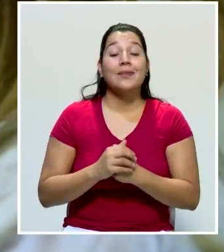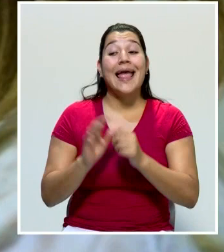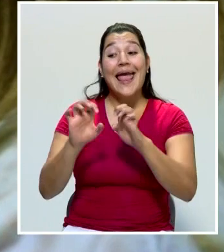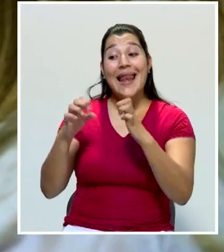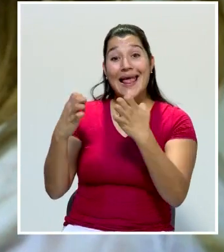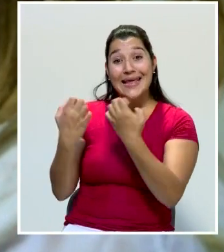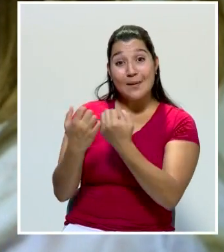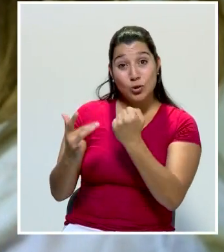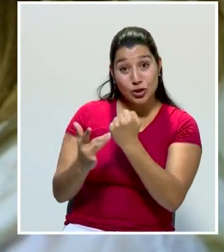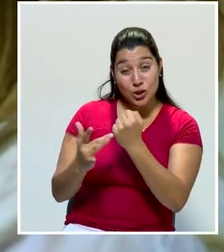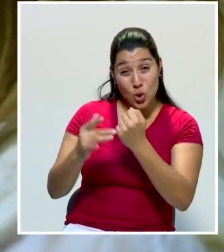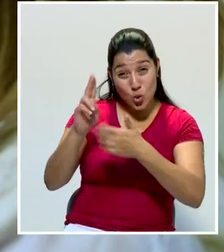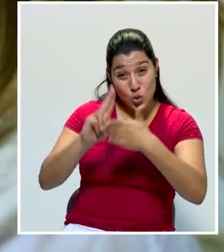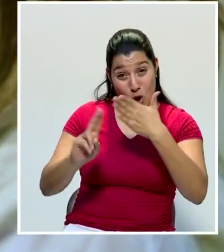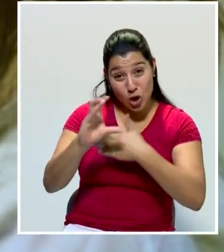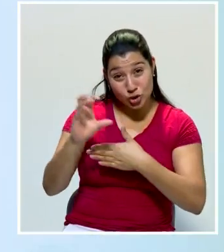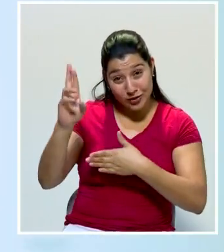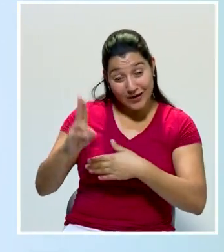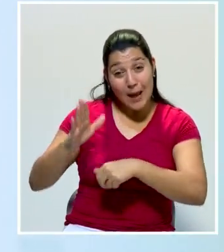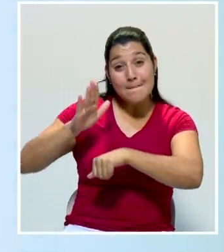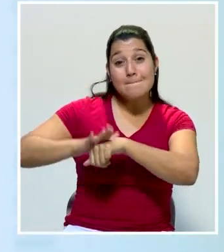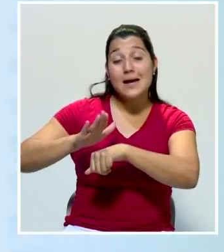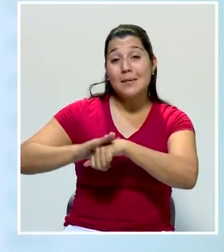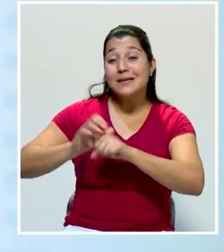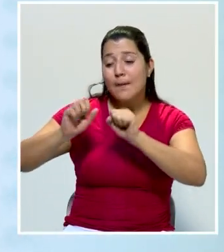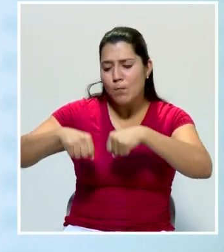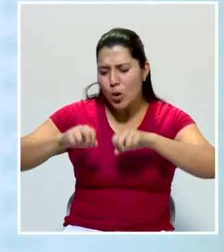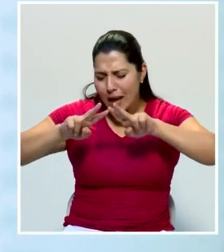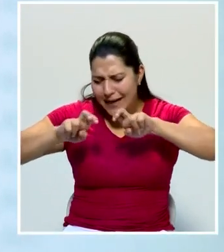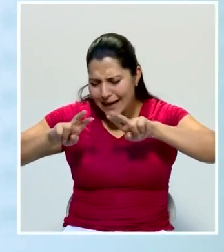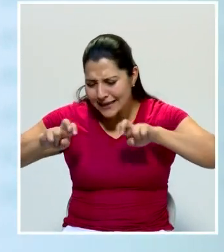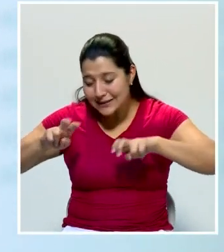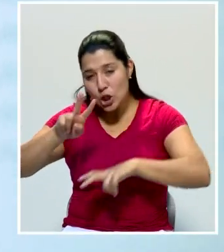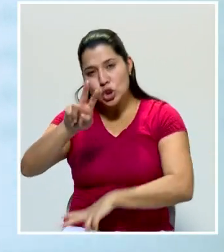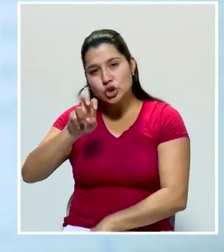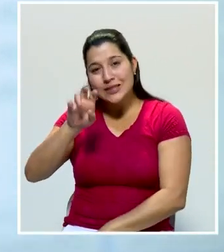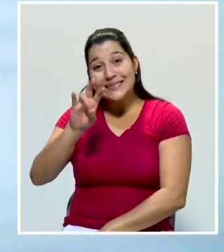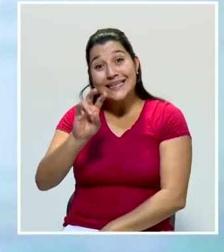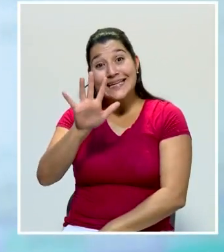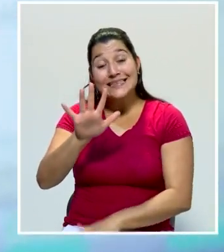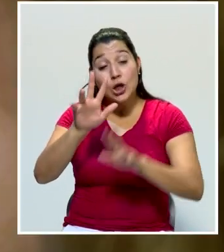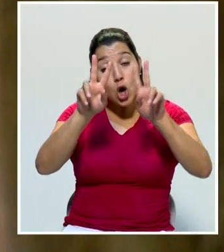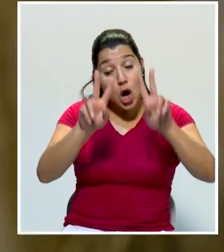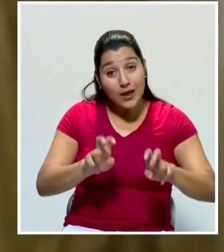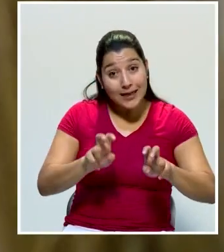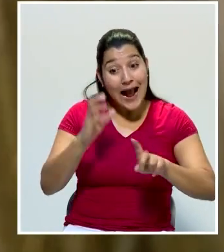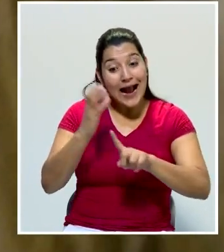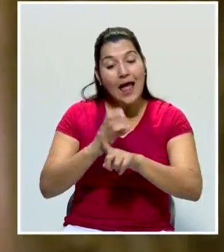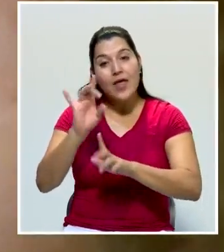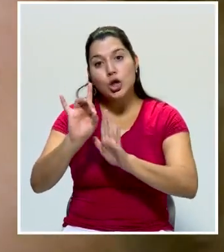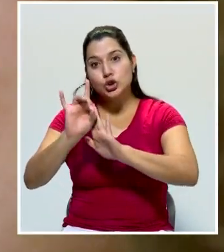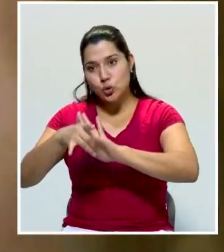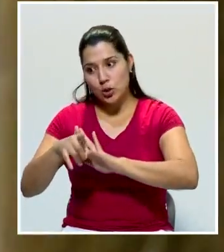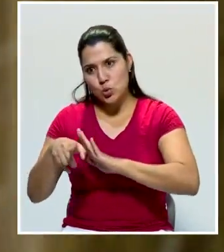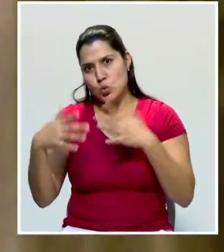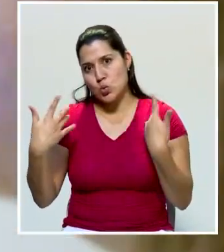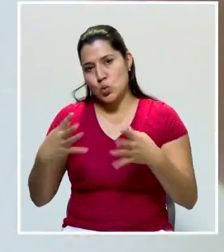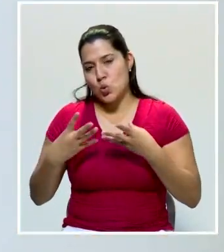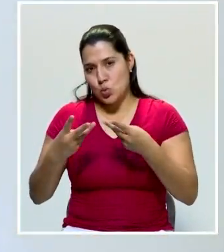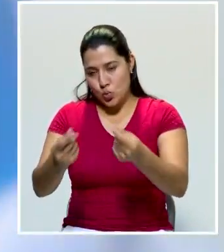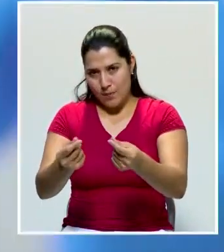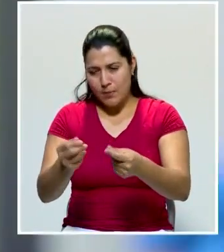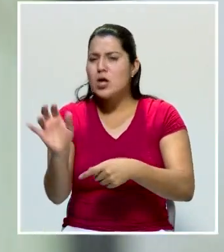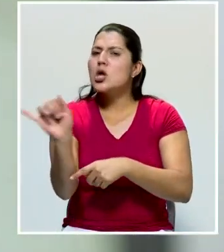permite procesar cerca de 275 muestras en 8 horas, una rapidez clave ante esta emergencia. Asimismo, se